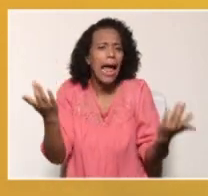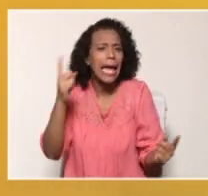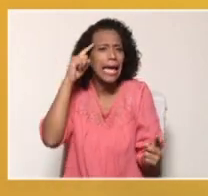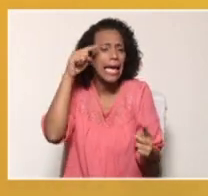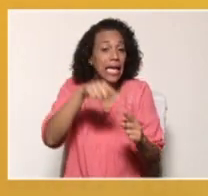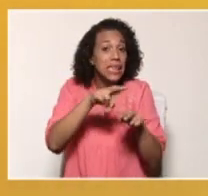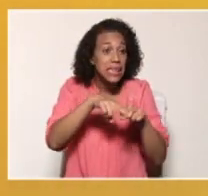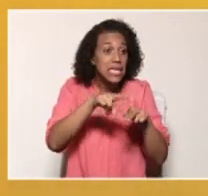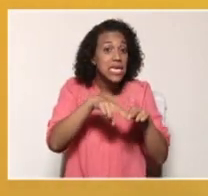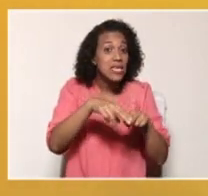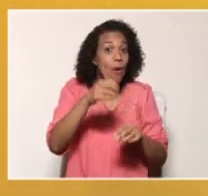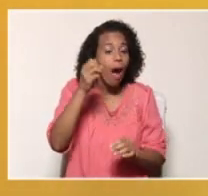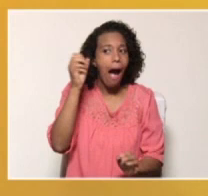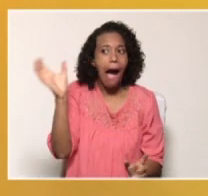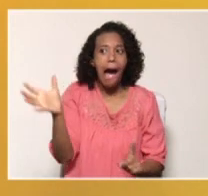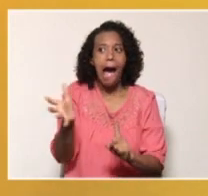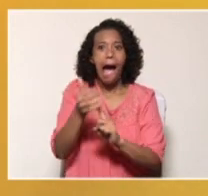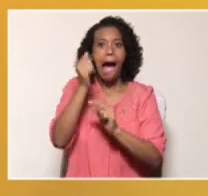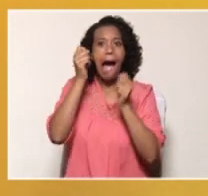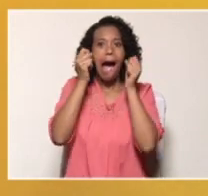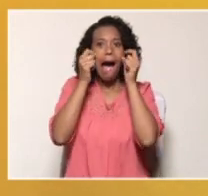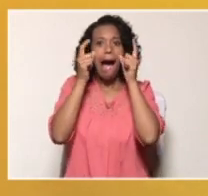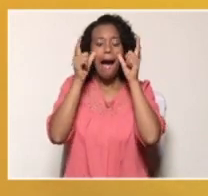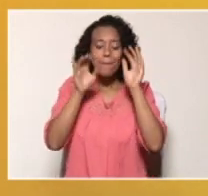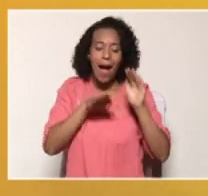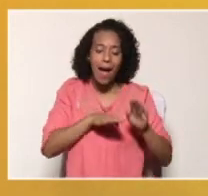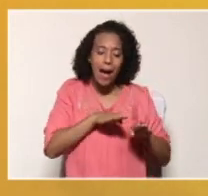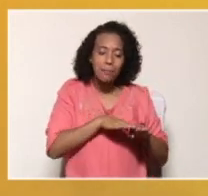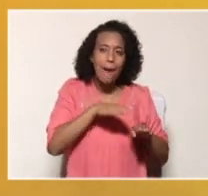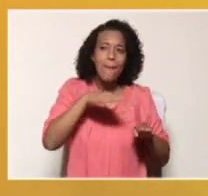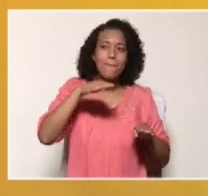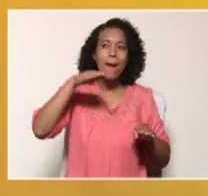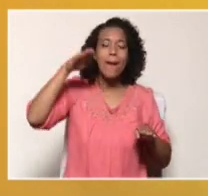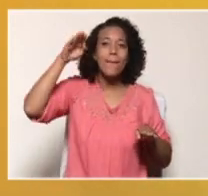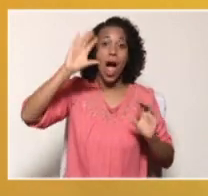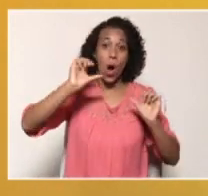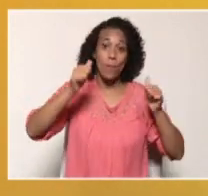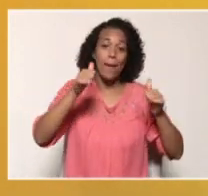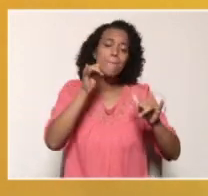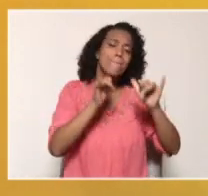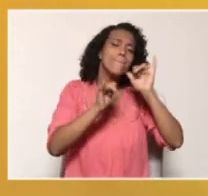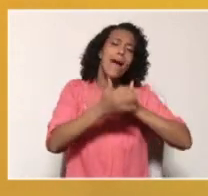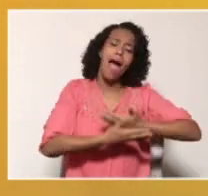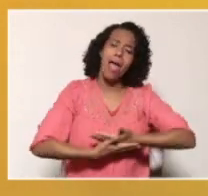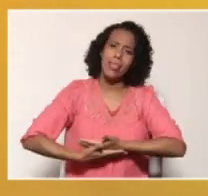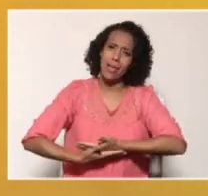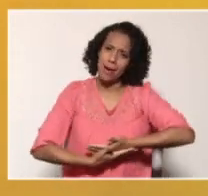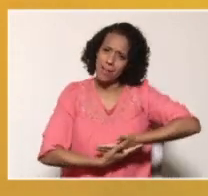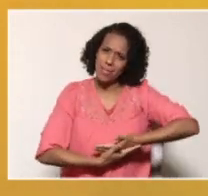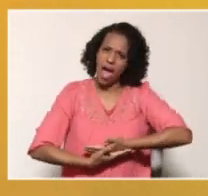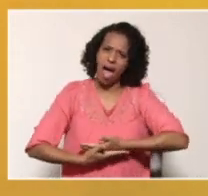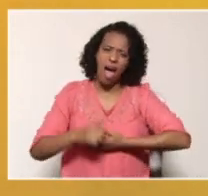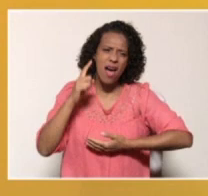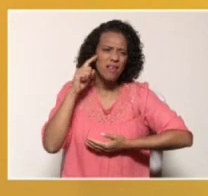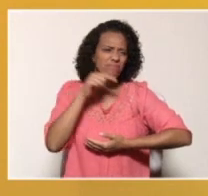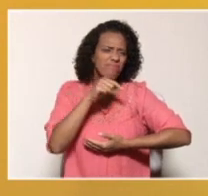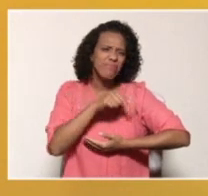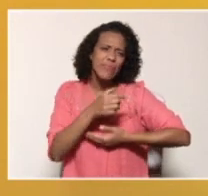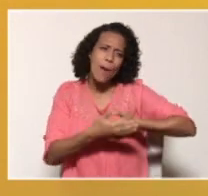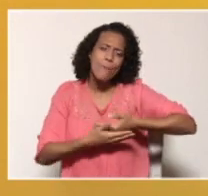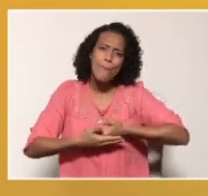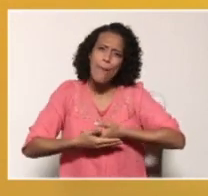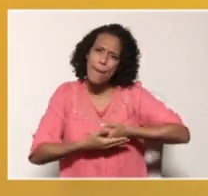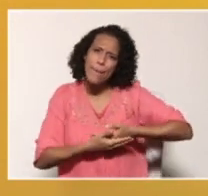que nuestros niños y niñas descubran a medida que van creciendo. Comencemos con la etapa maternal. ¿Y qué les parece